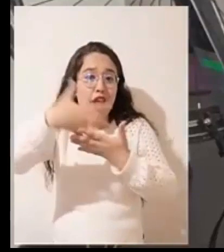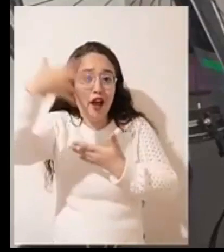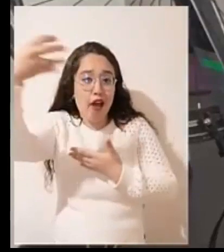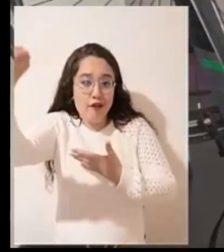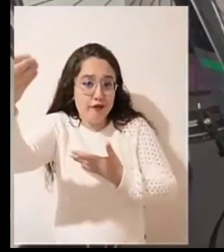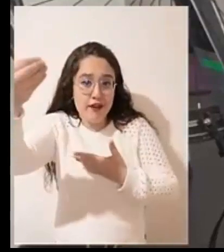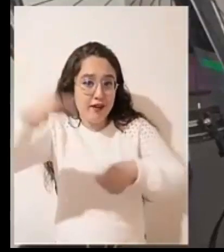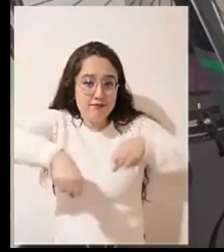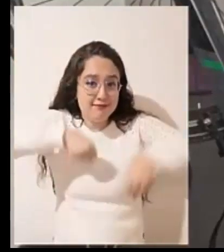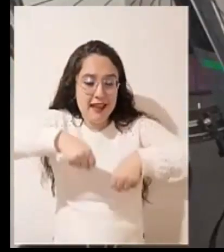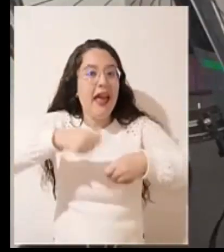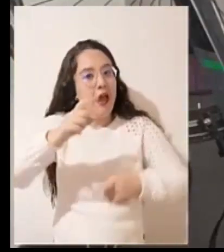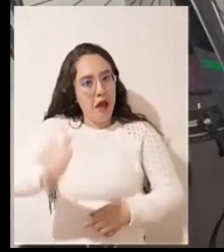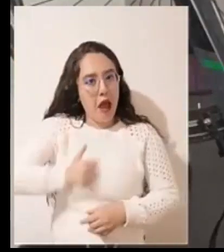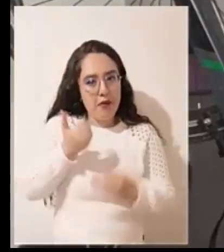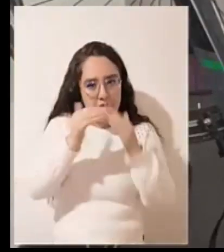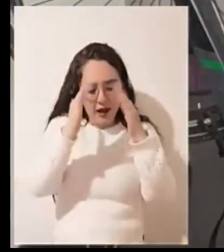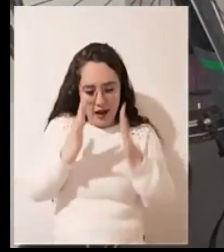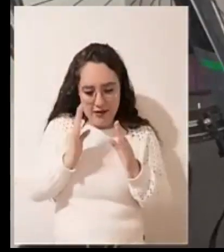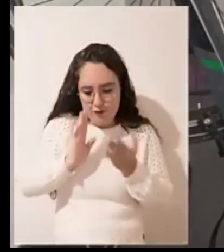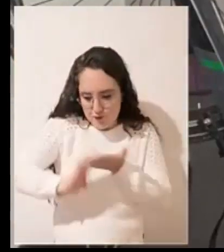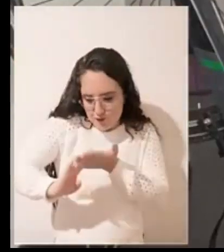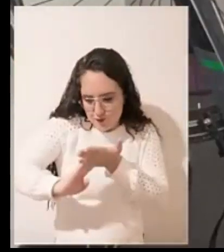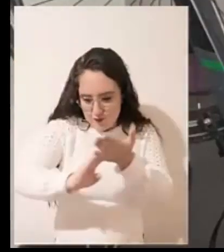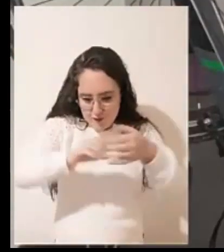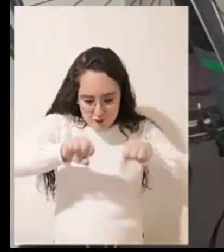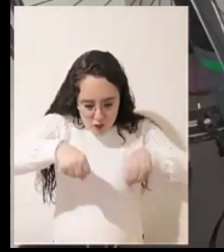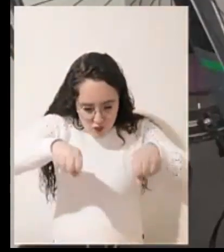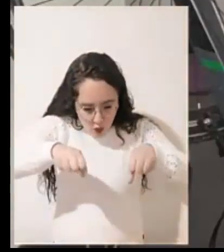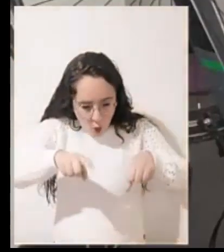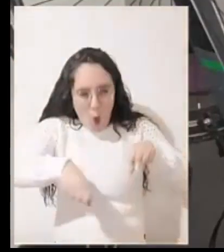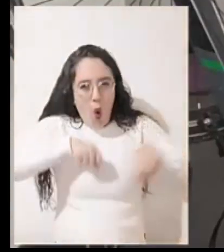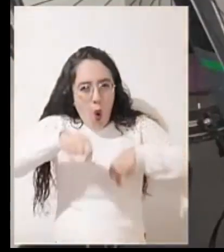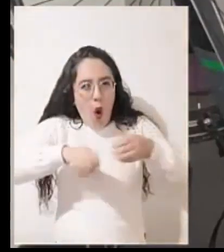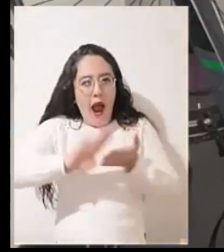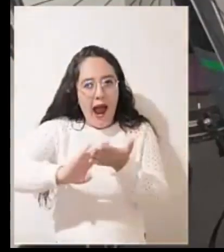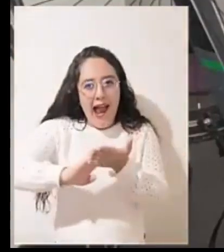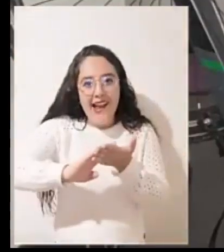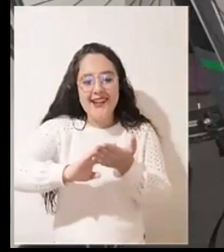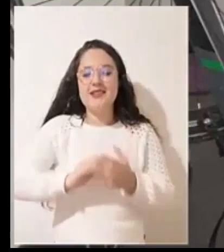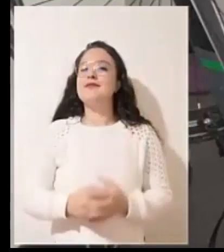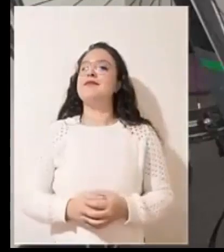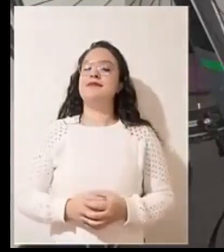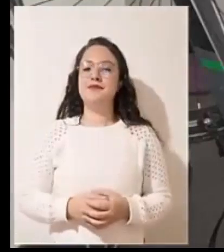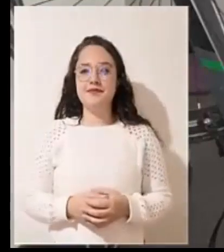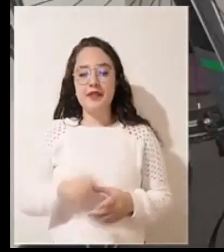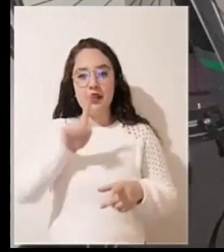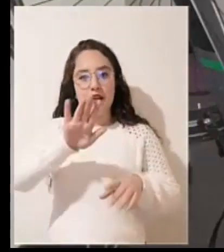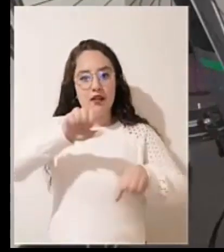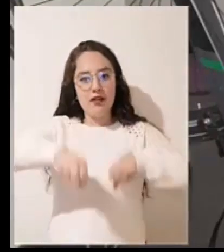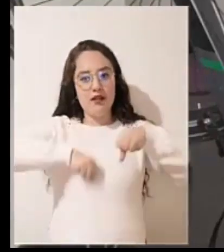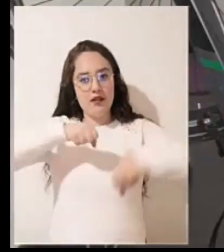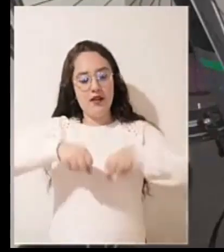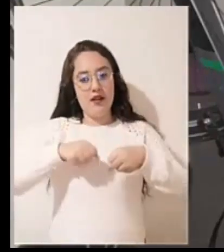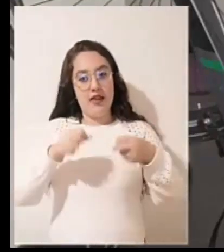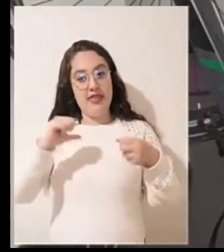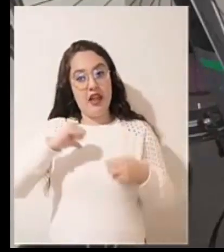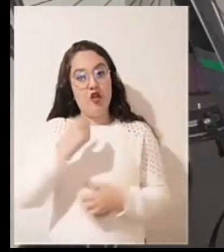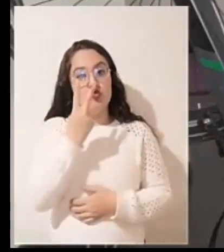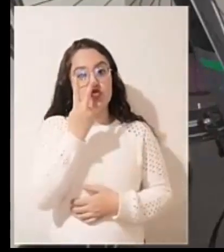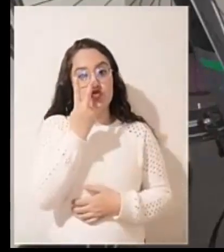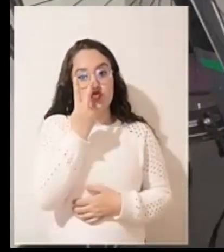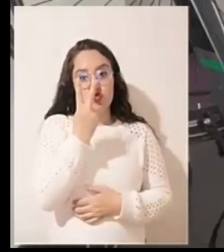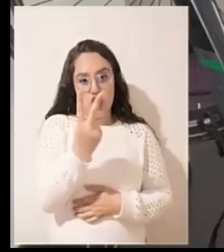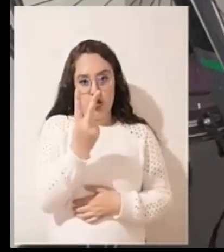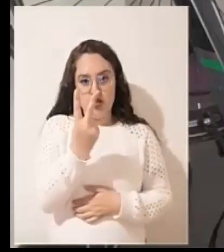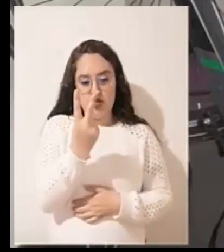sacar, podemos en nuestra casa aprovechar, hacerle un mantenimiento y aprender sobre mecanismos. La bicicleta tiene dos